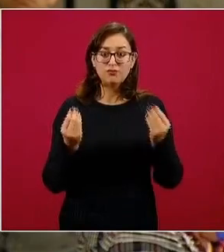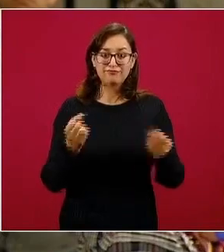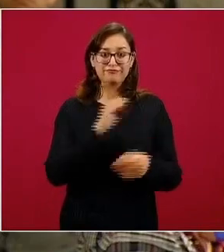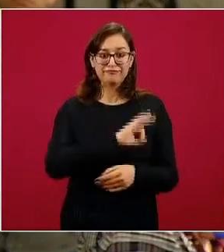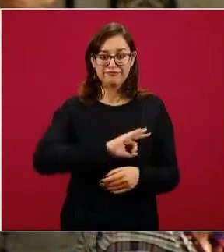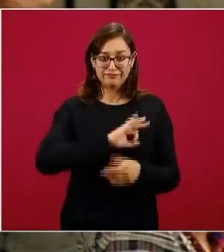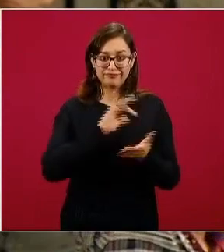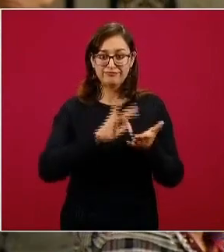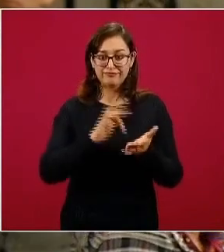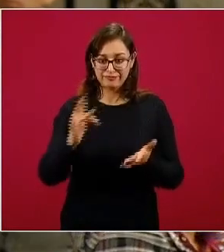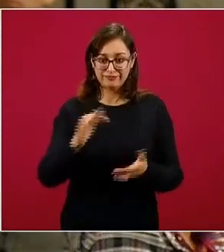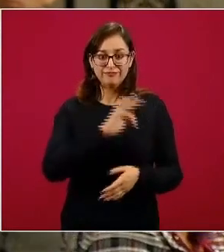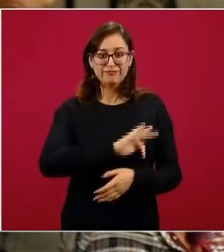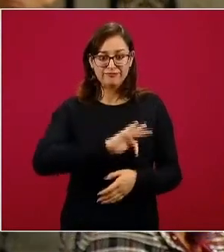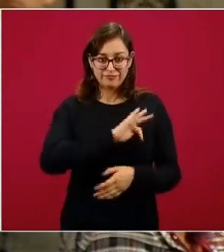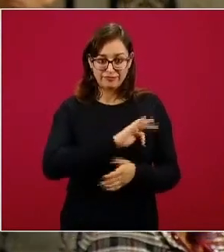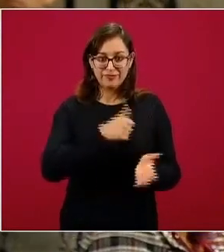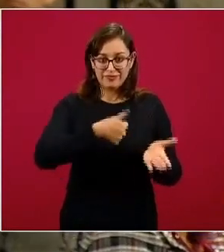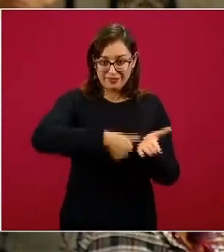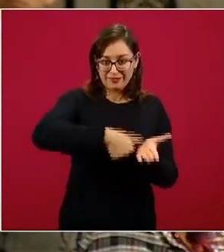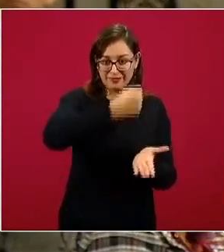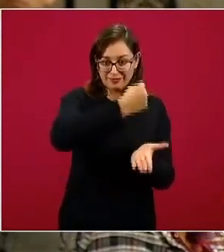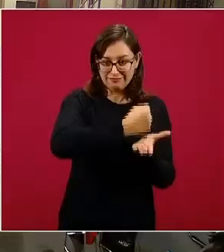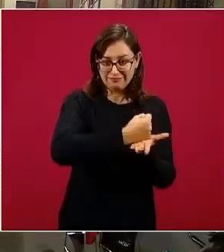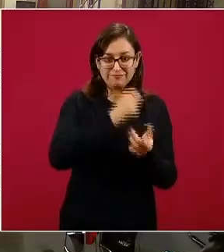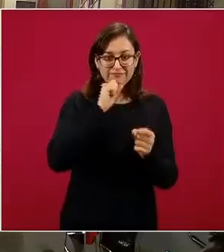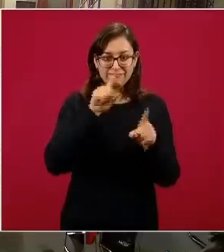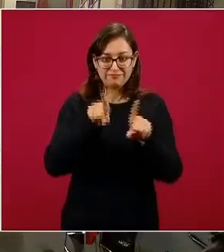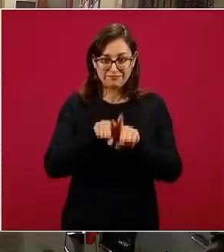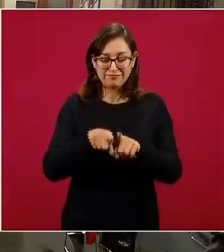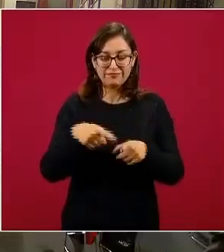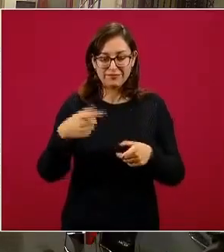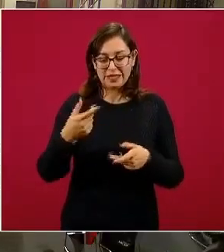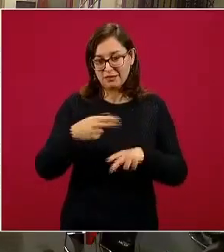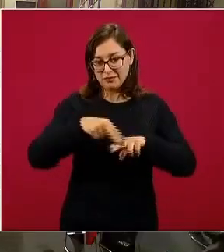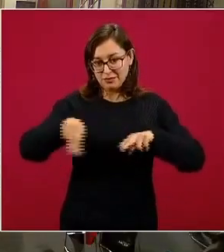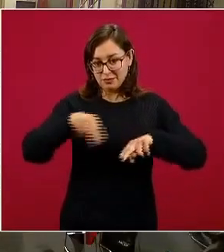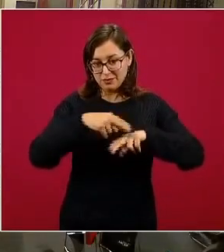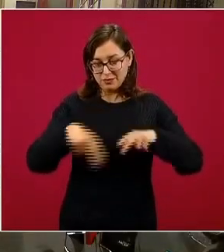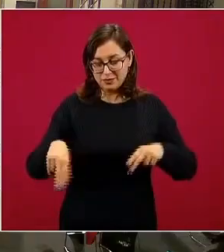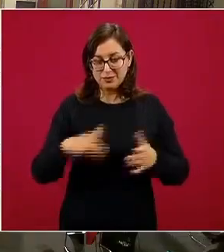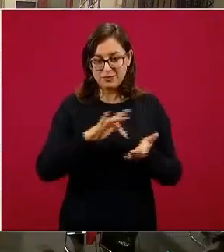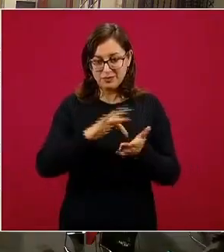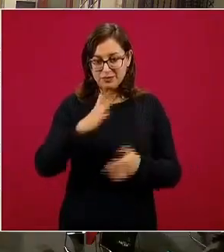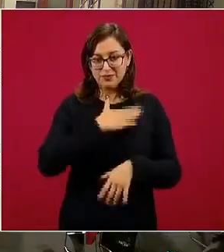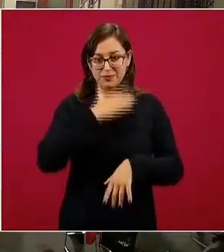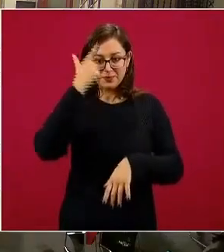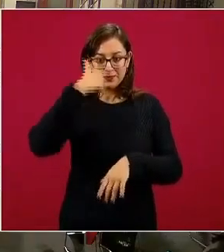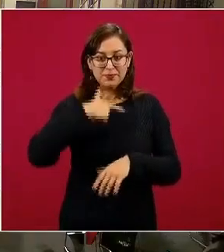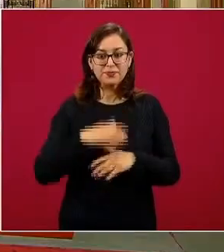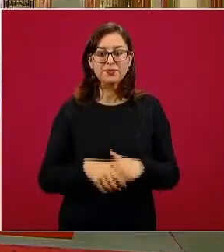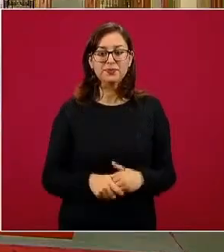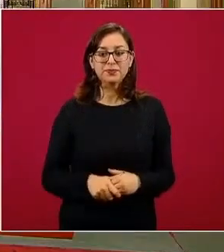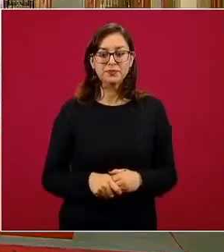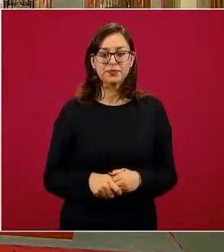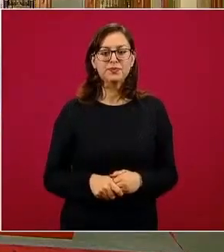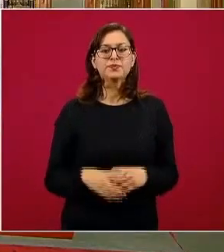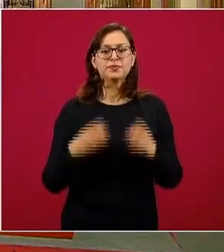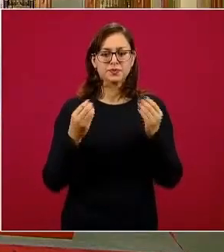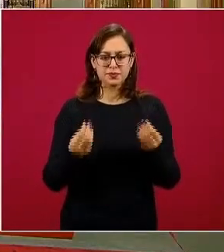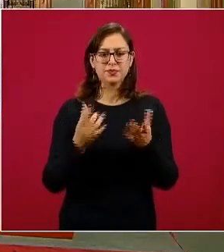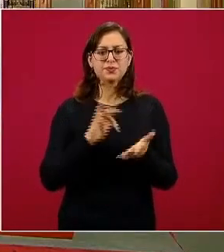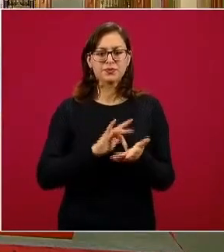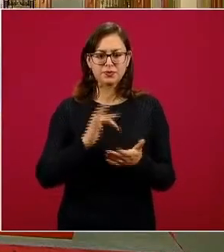todo. Gracias. Felicidades por el Timber Postal y por el evento. Buenas noches. Muchas gracias por las preguntas y con mucho gusto